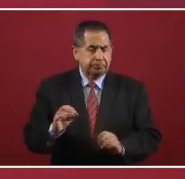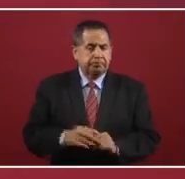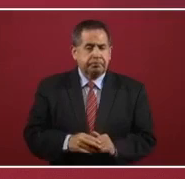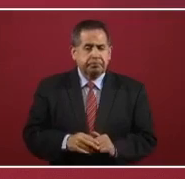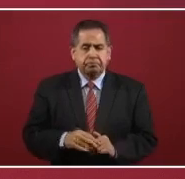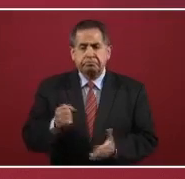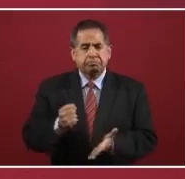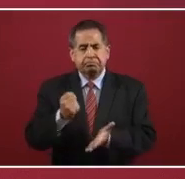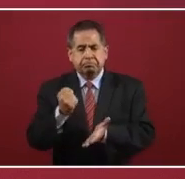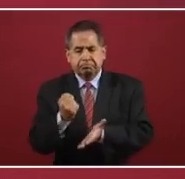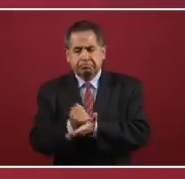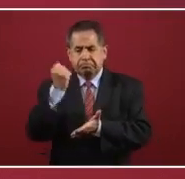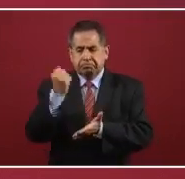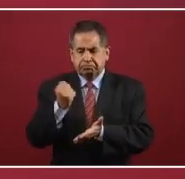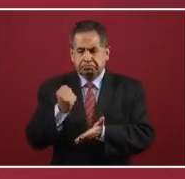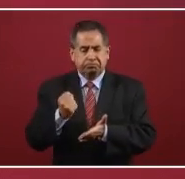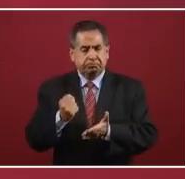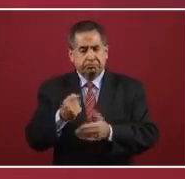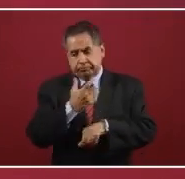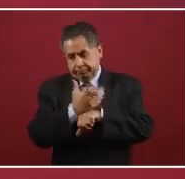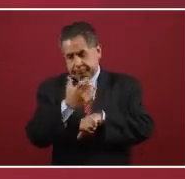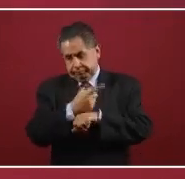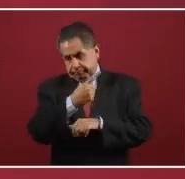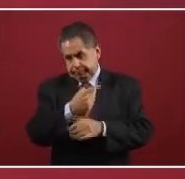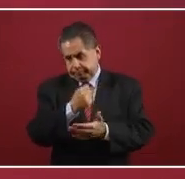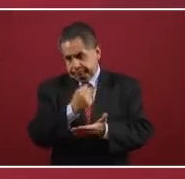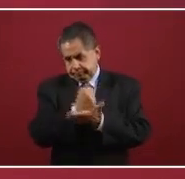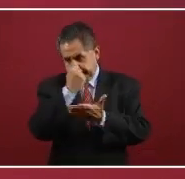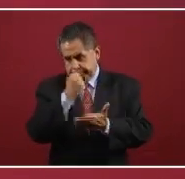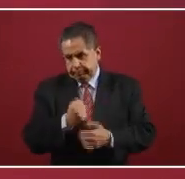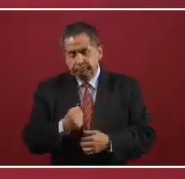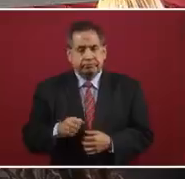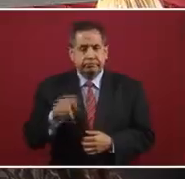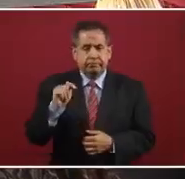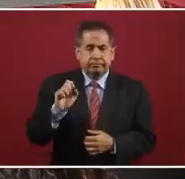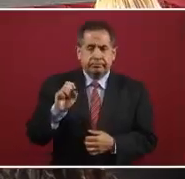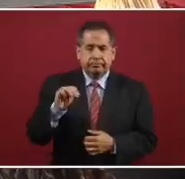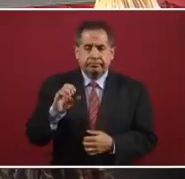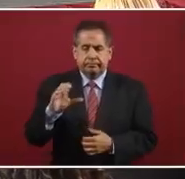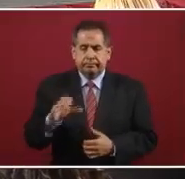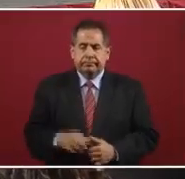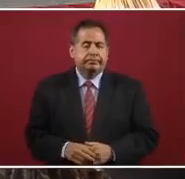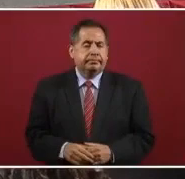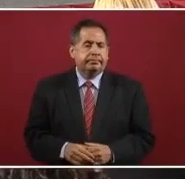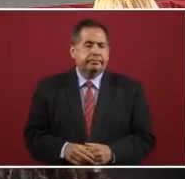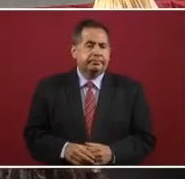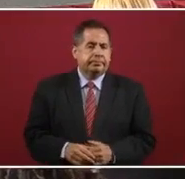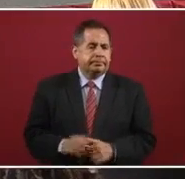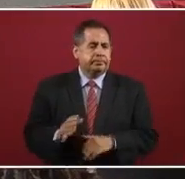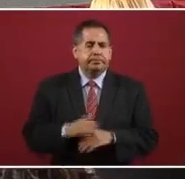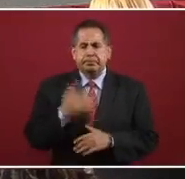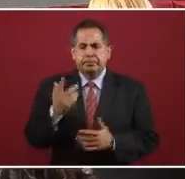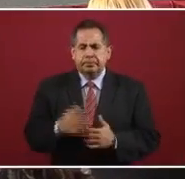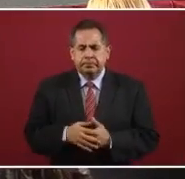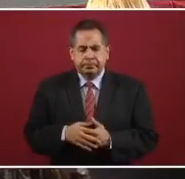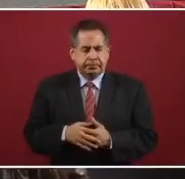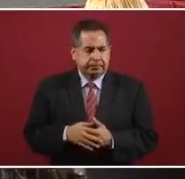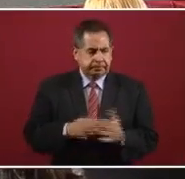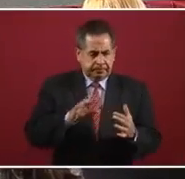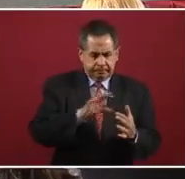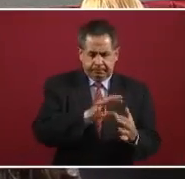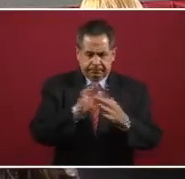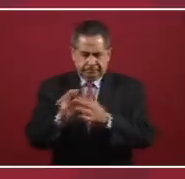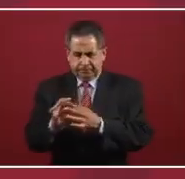se apruebe en Estados Unidos este acuerdo. ¿Por qué vinculo una cosa con